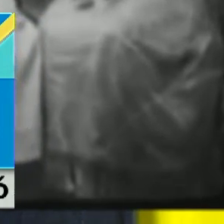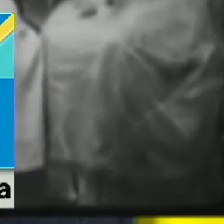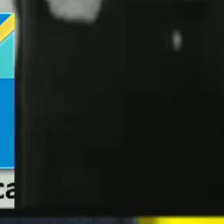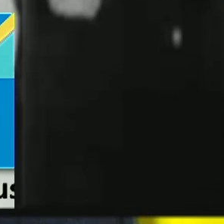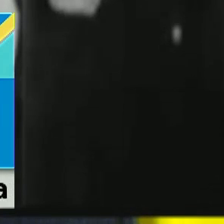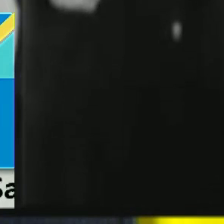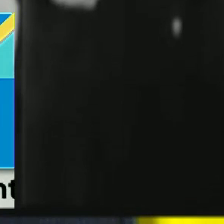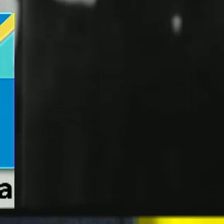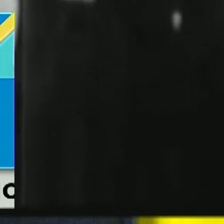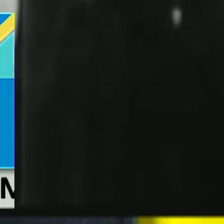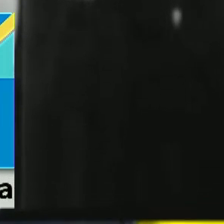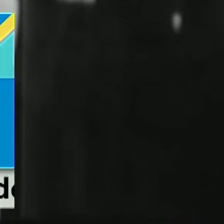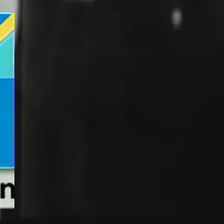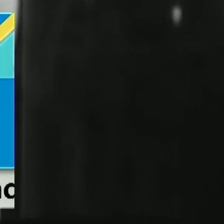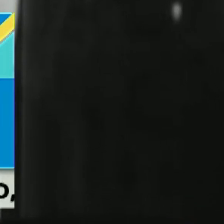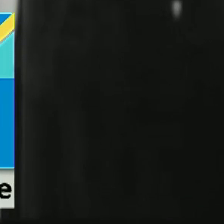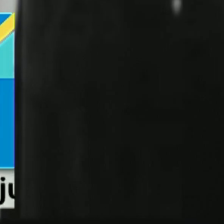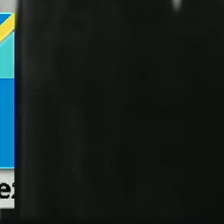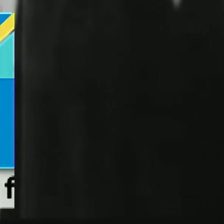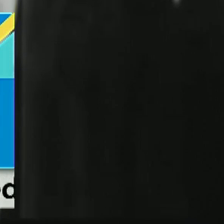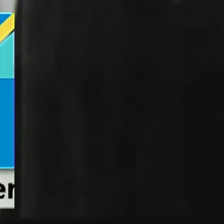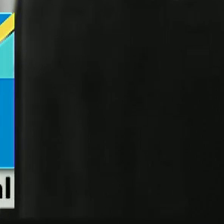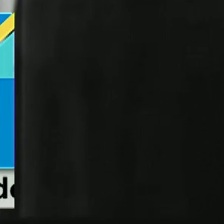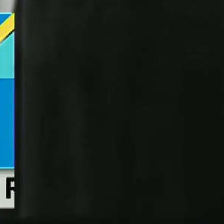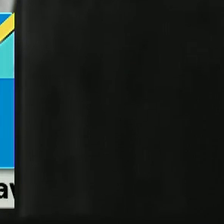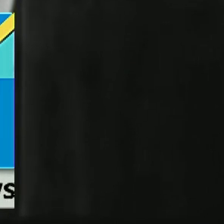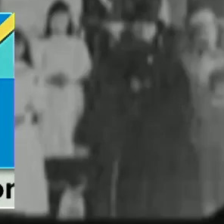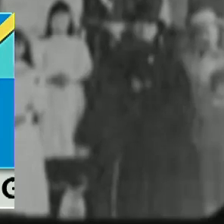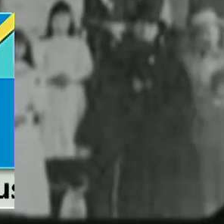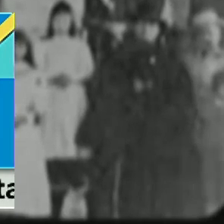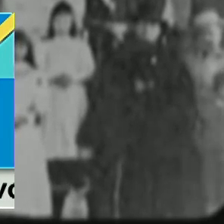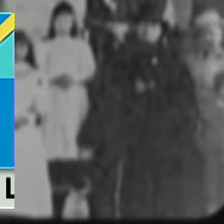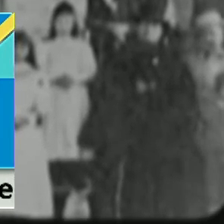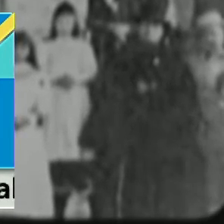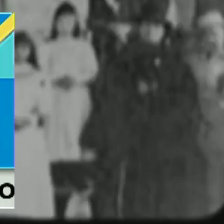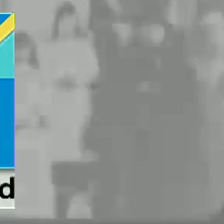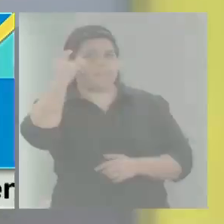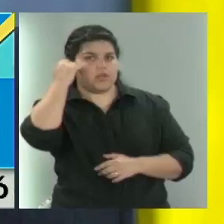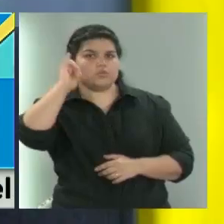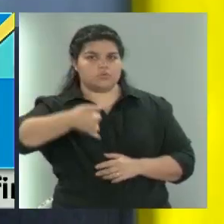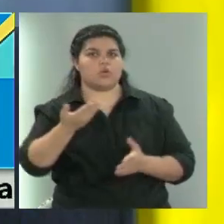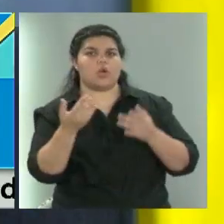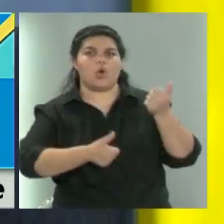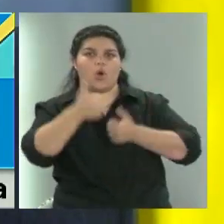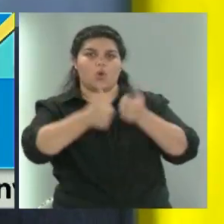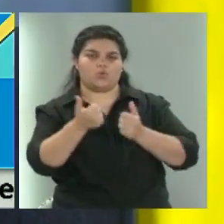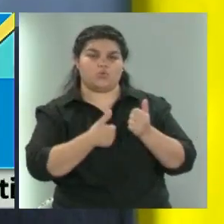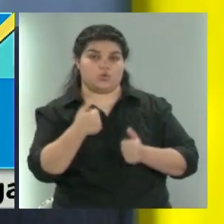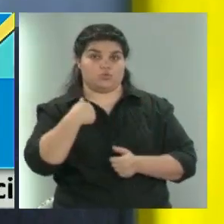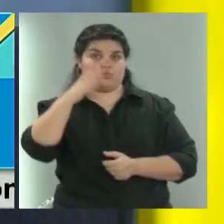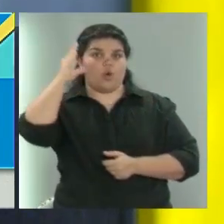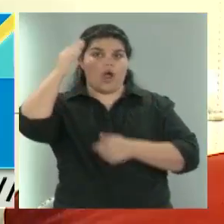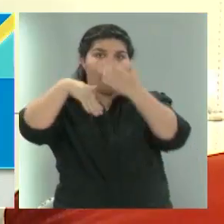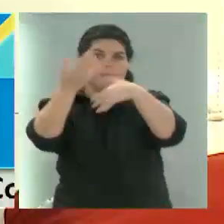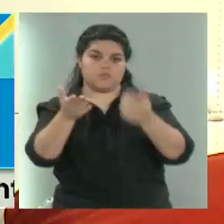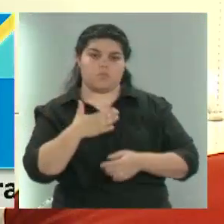directivos de escuela secundaria y dice, yo he aprendido mucho en este concurso porque me tuve que capacitar, aún en forma